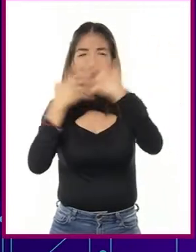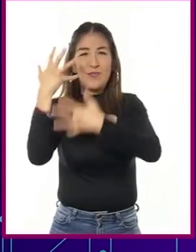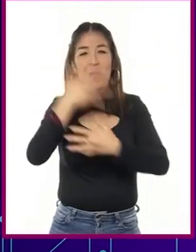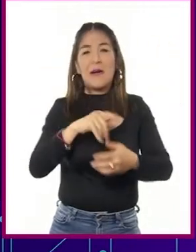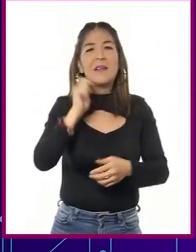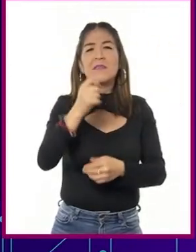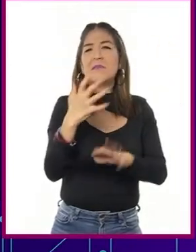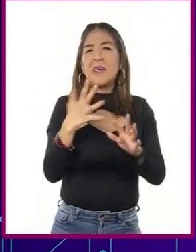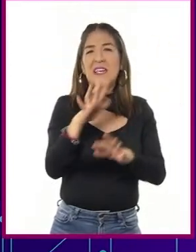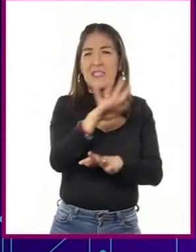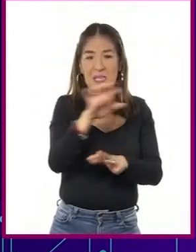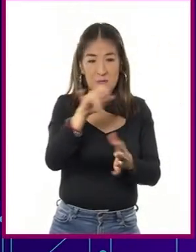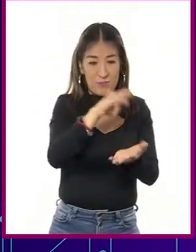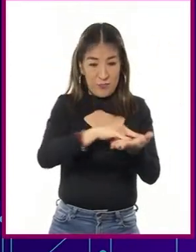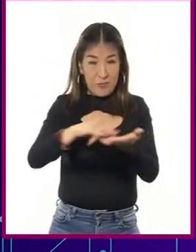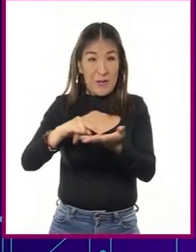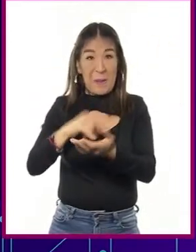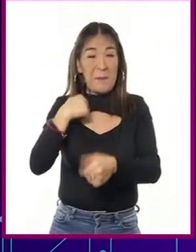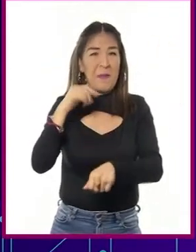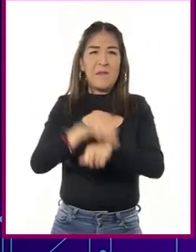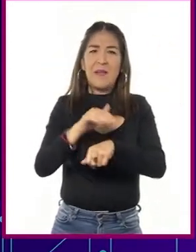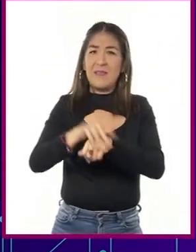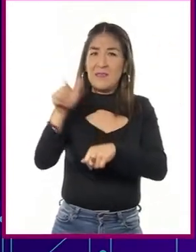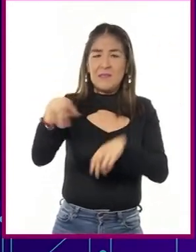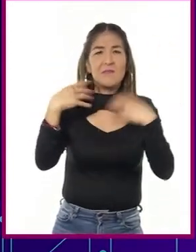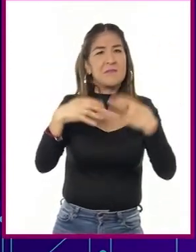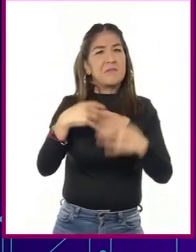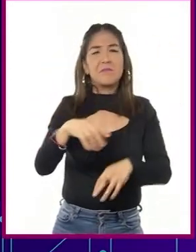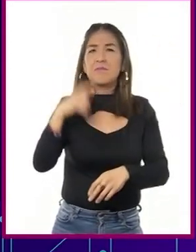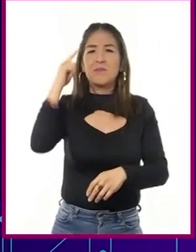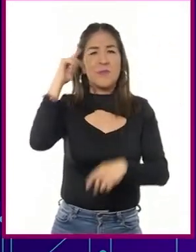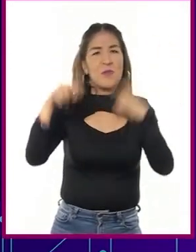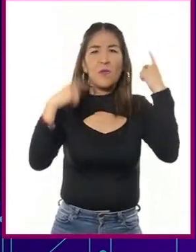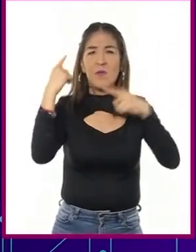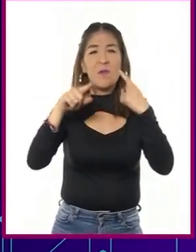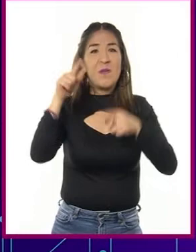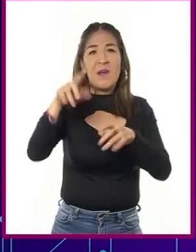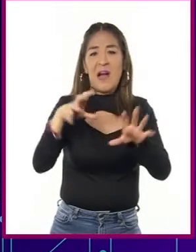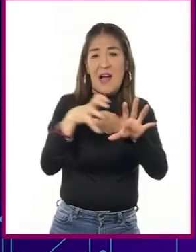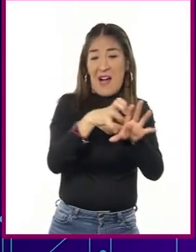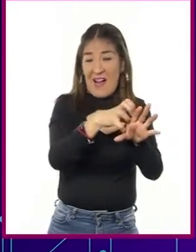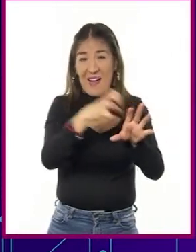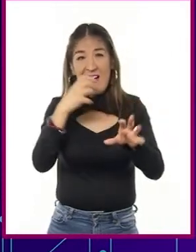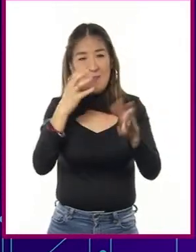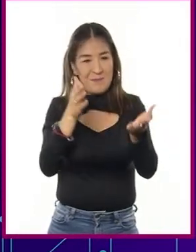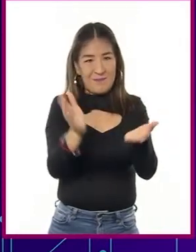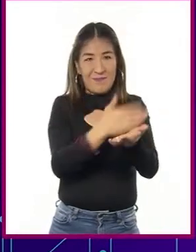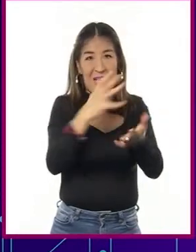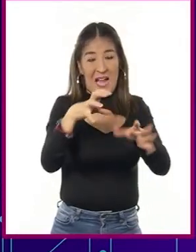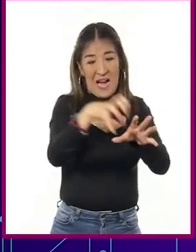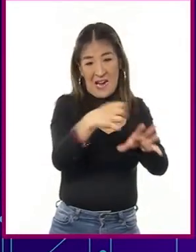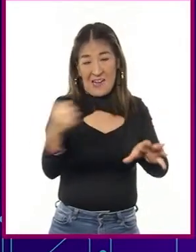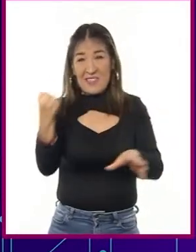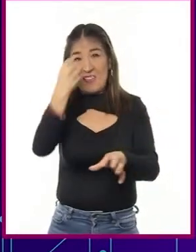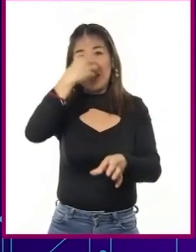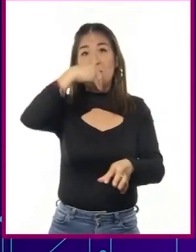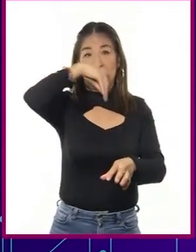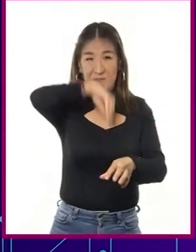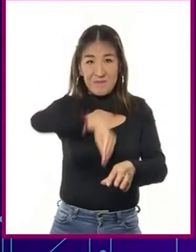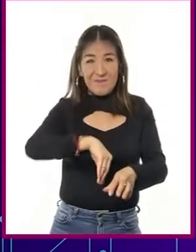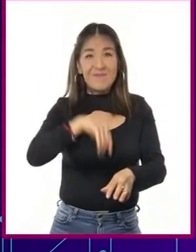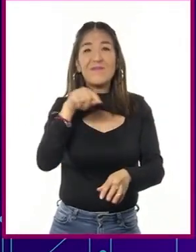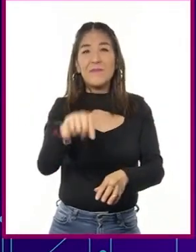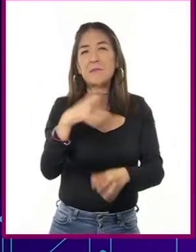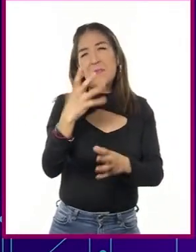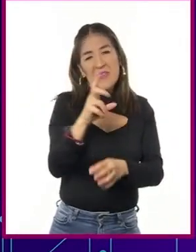500 cuadros, y mi amigo se volvió loco y mordió la esquina de la hoja. Se la tragó. Debieron ser como 30 o 40